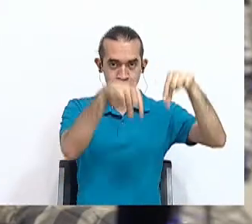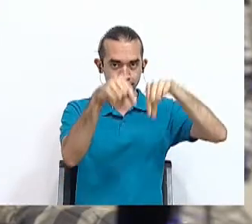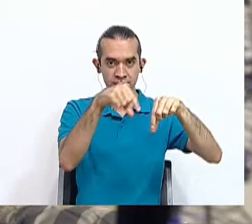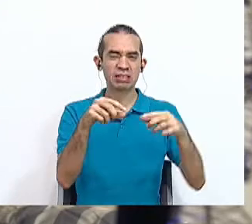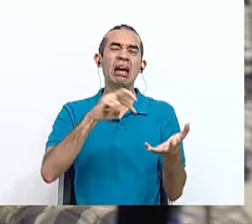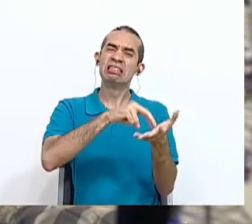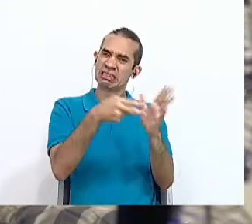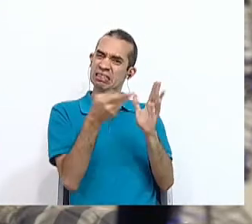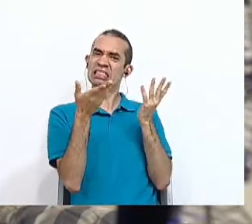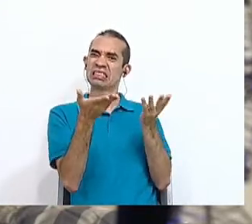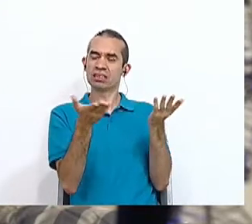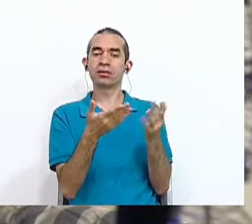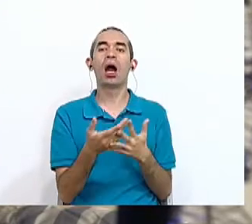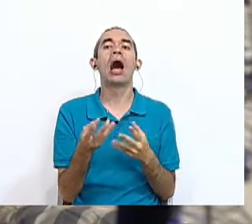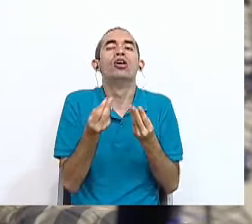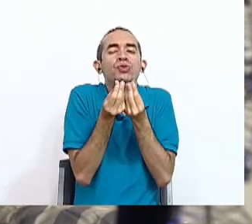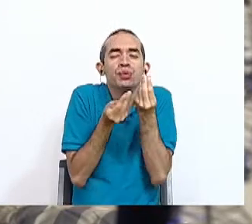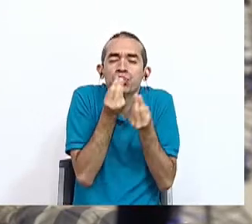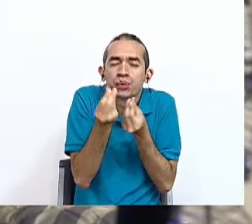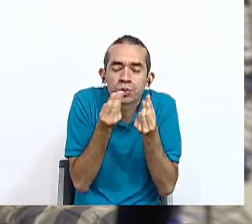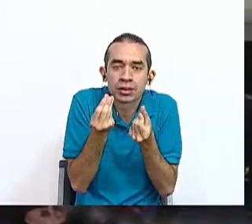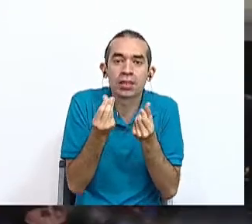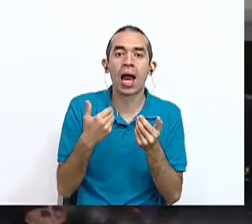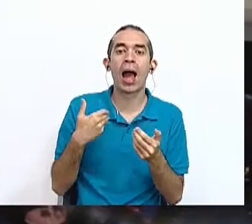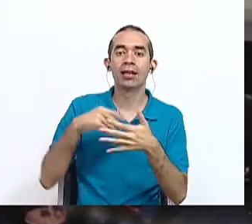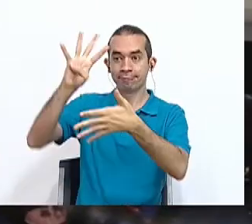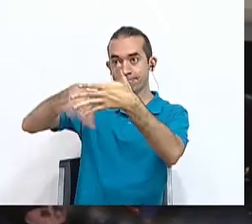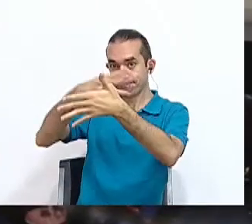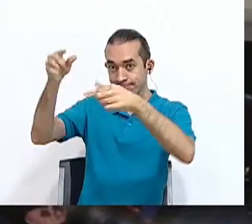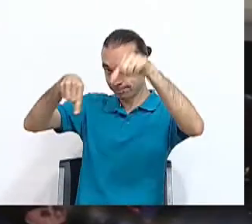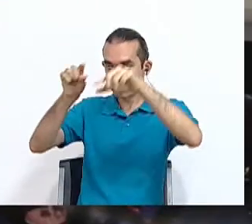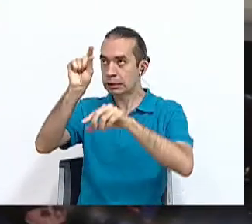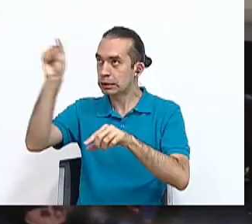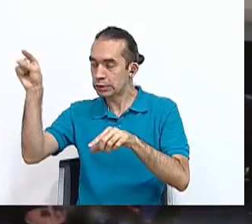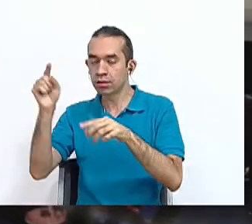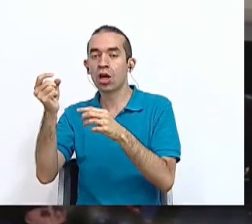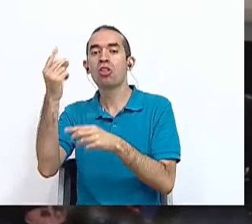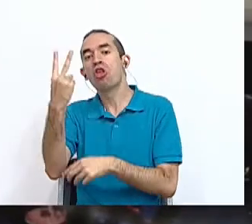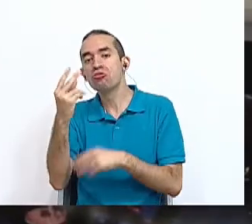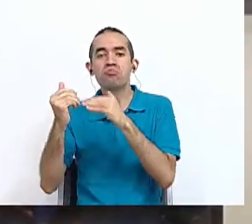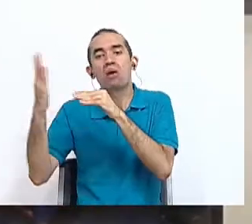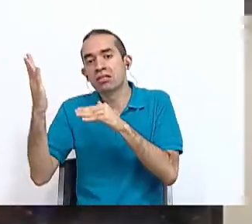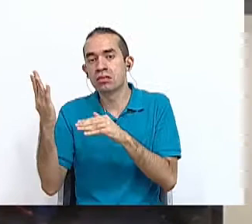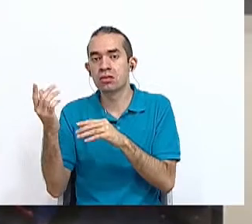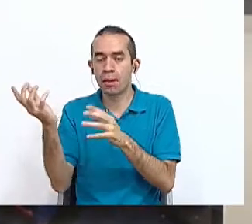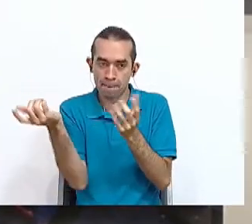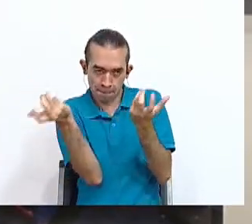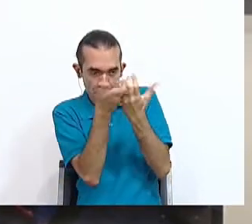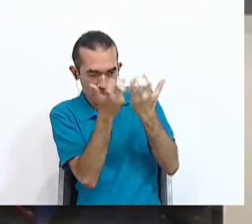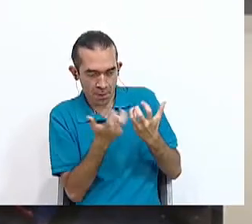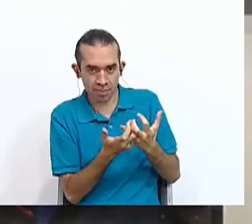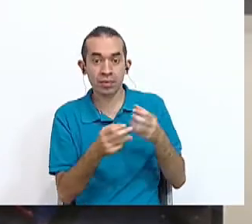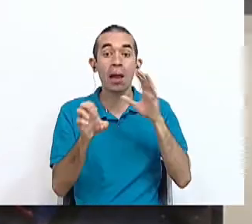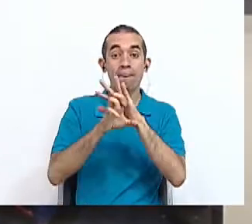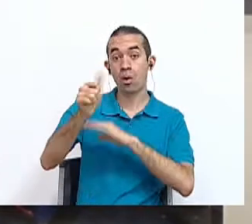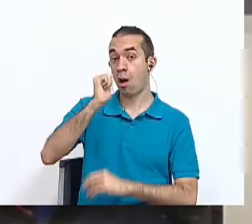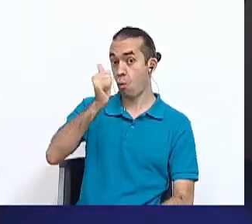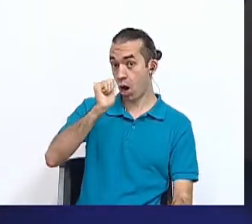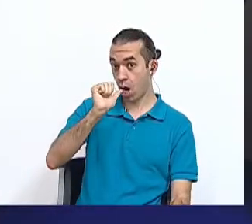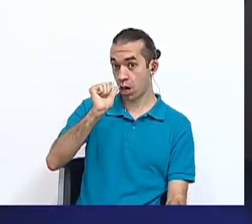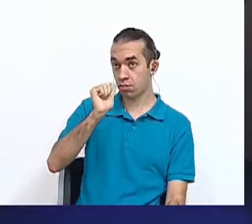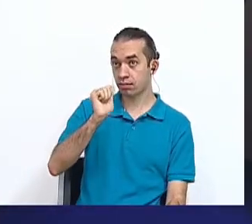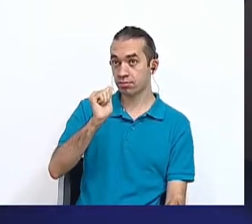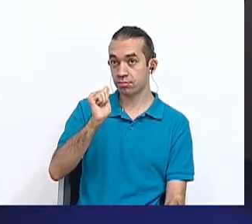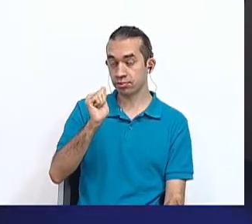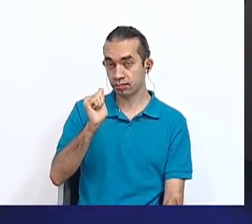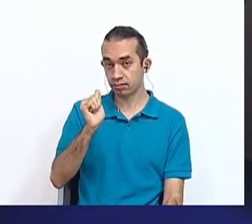químico es una sustancia formada por la combinación de dos o más elementos de la tabla periódica. El agua, por ejemplo, es